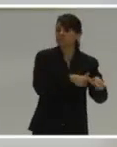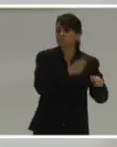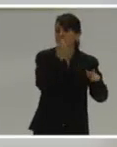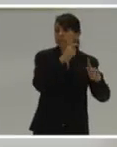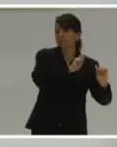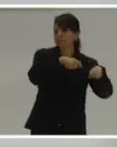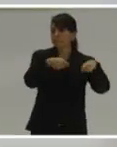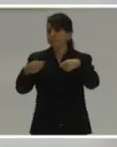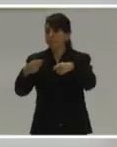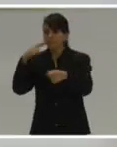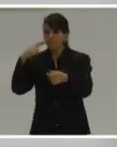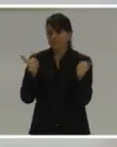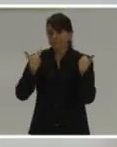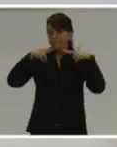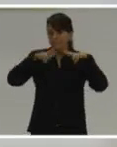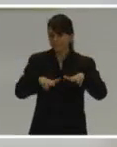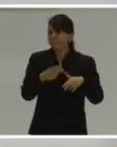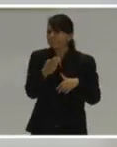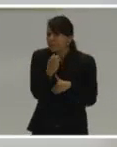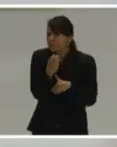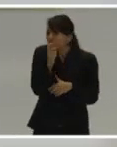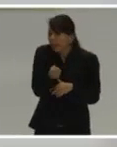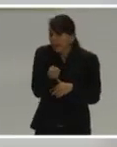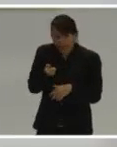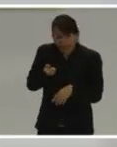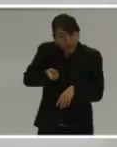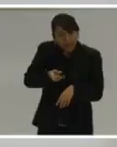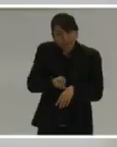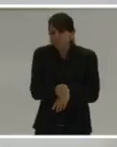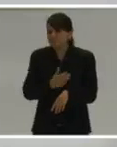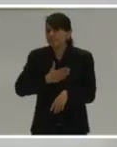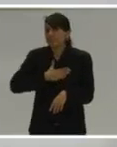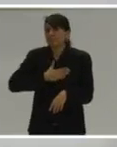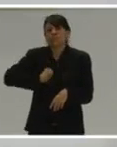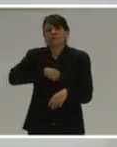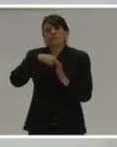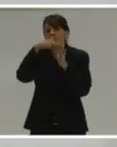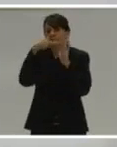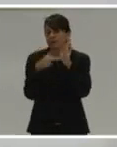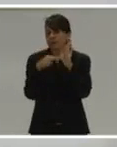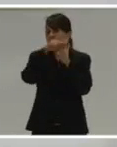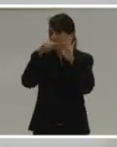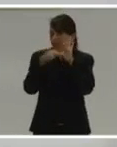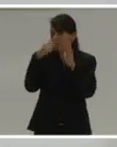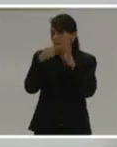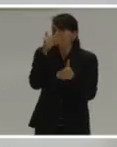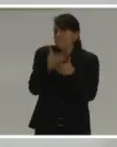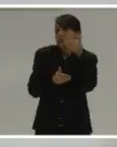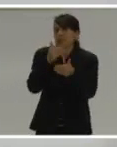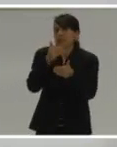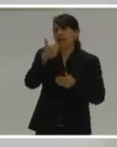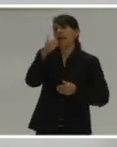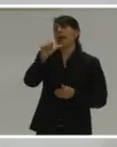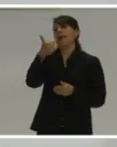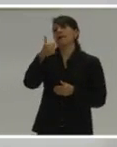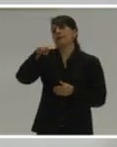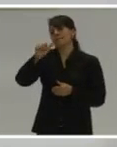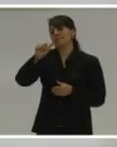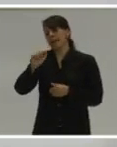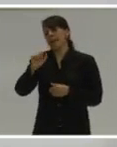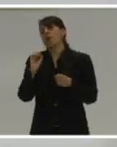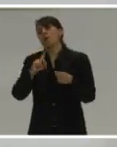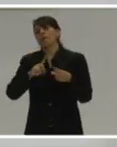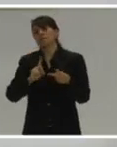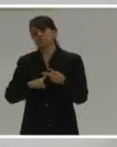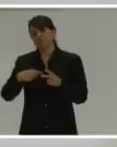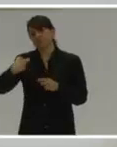y esto tiene que ver con normas y procedimientos propios, ¿no? Que en lo aymara y en lo quechua es así, pero